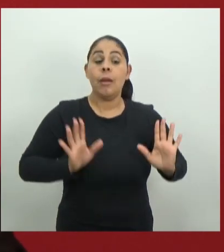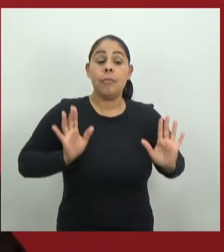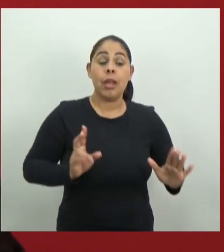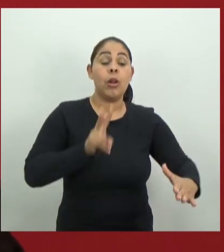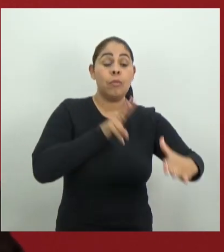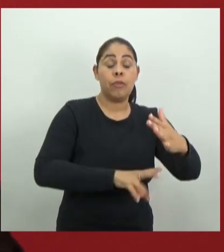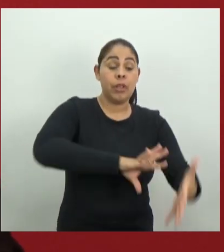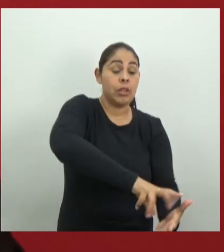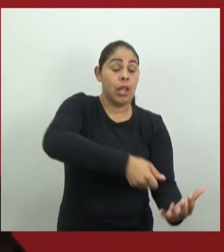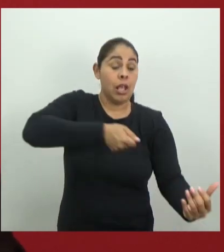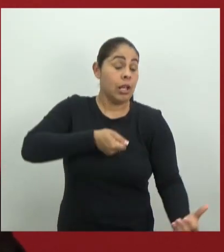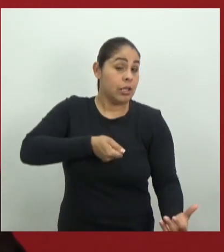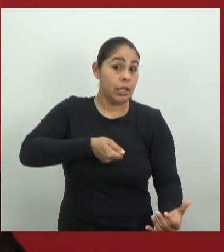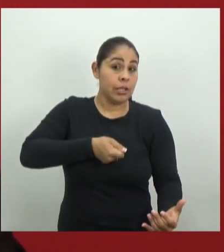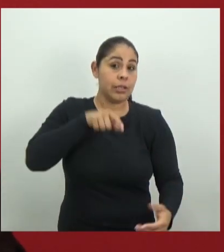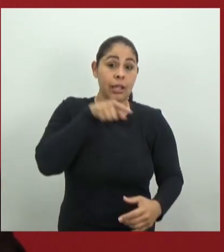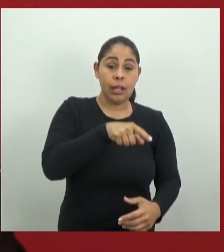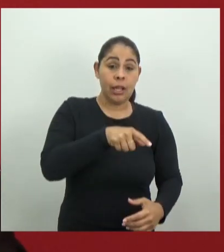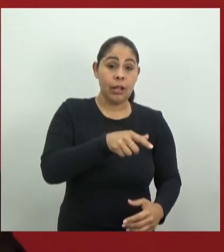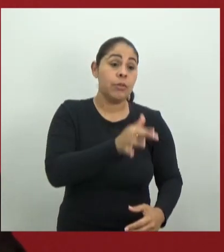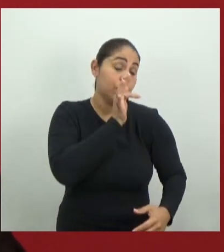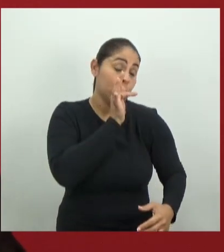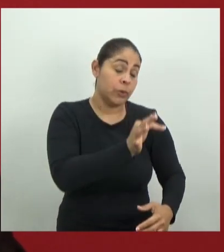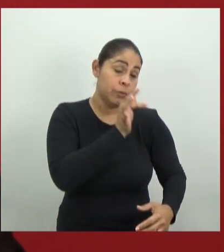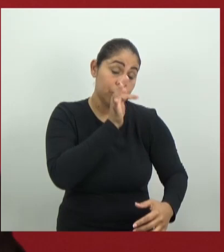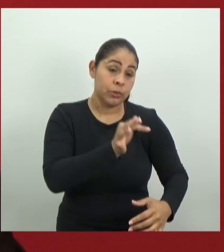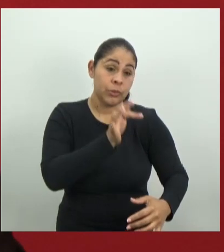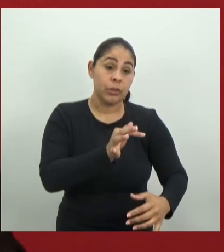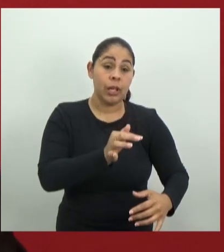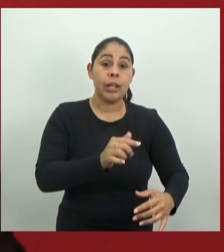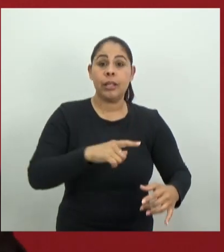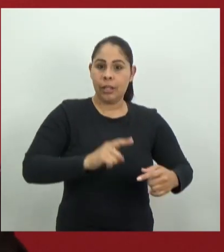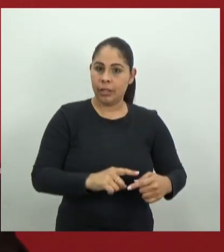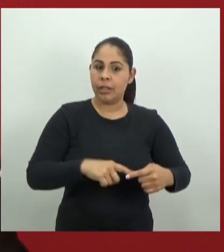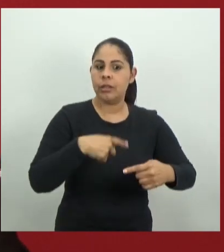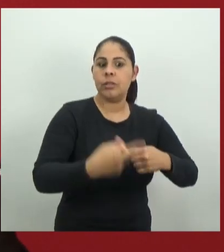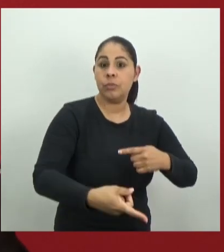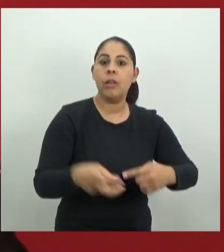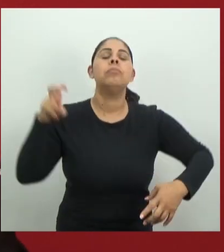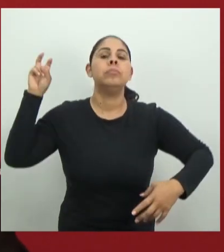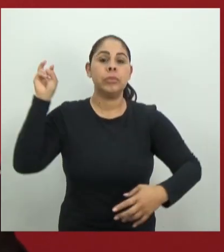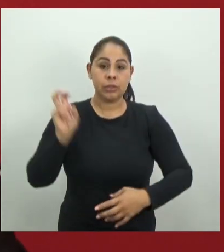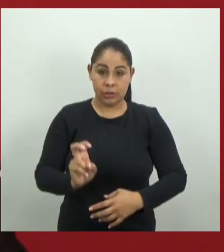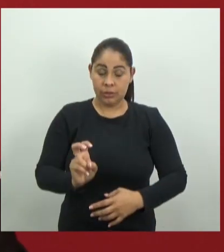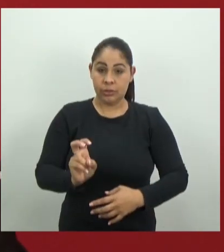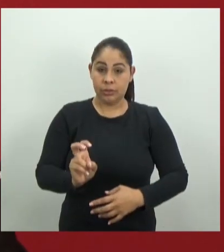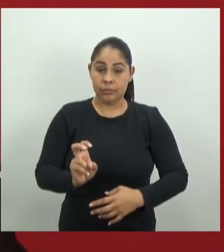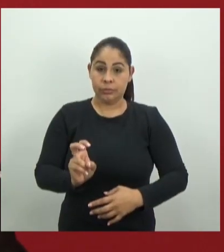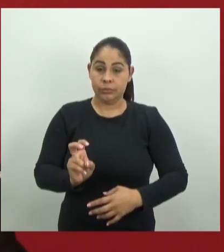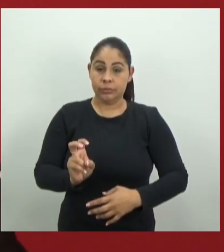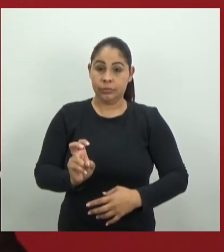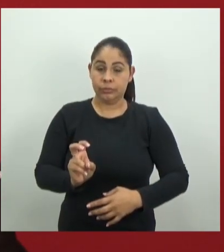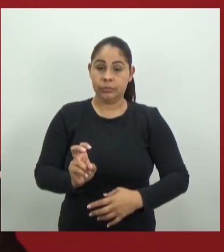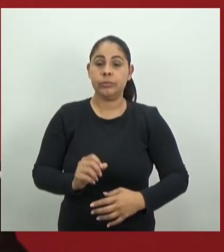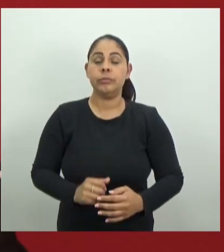fue prometido que iba a venir de nuevo. En el profeta Malaquías dijo que Elías iba a regresar.